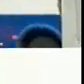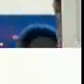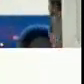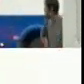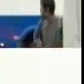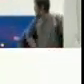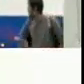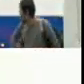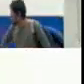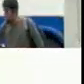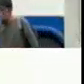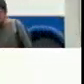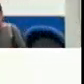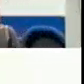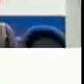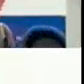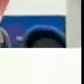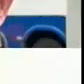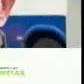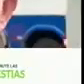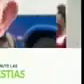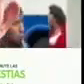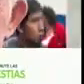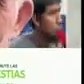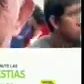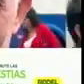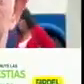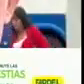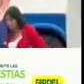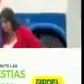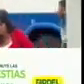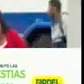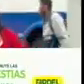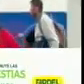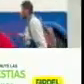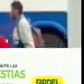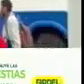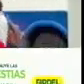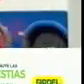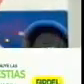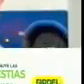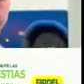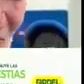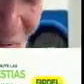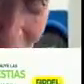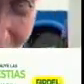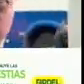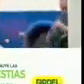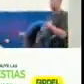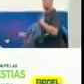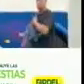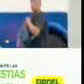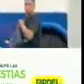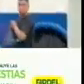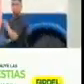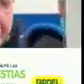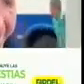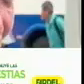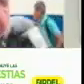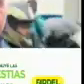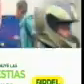bebida. Yo le decía a él que dejara de beber, pero yo no dejaba. Entonces, pero cuando yo